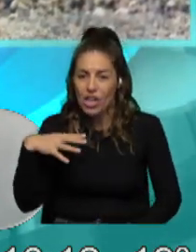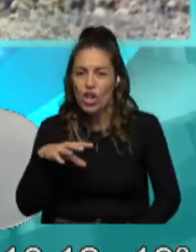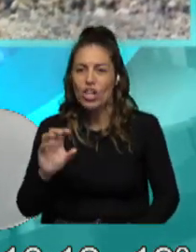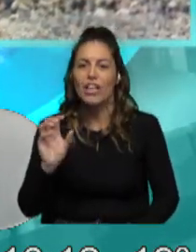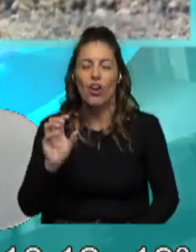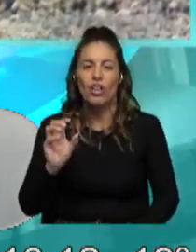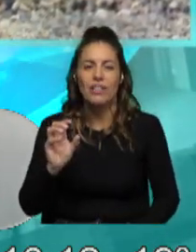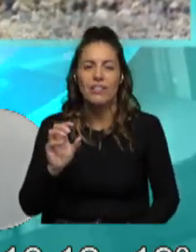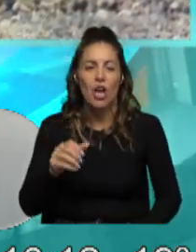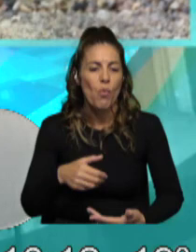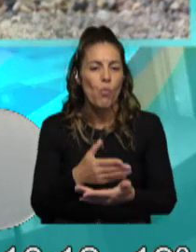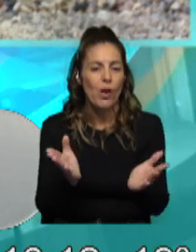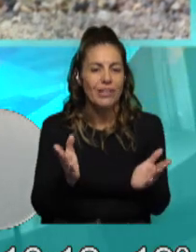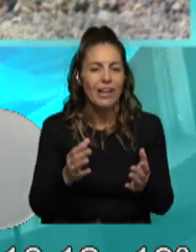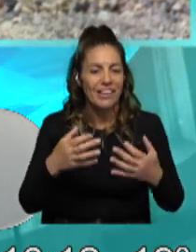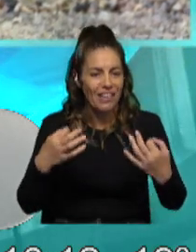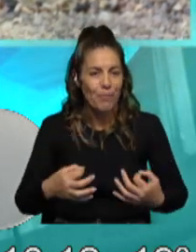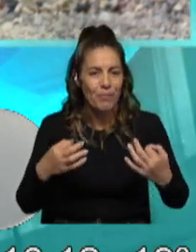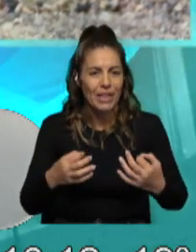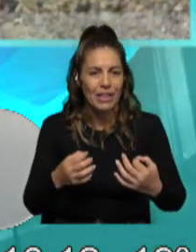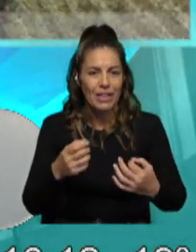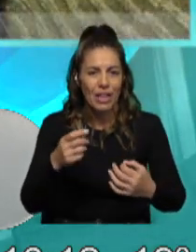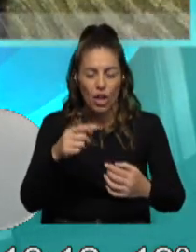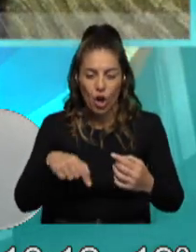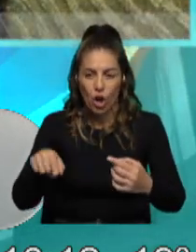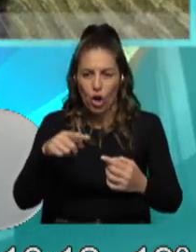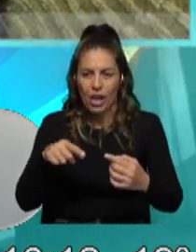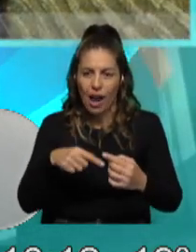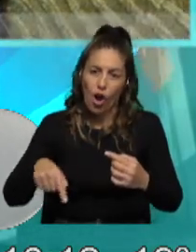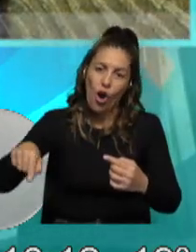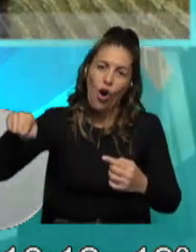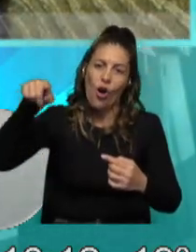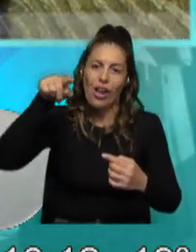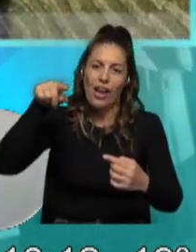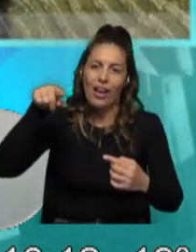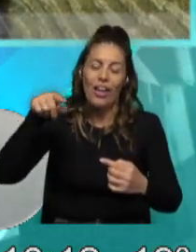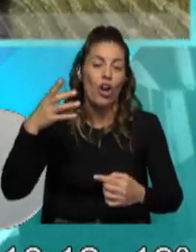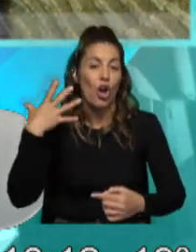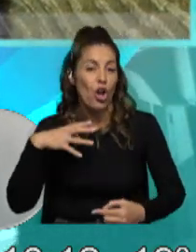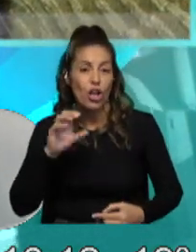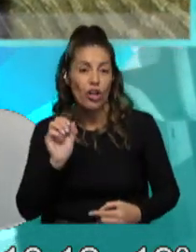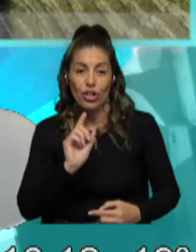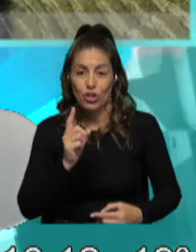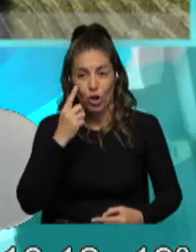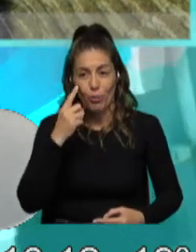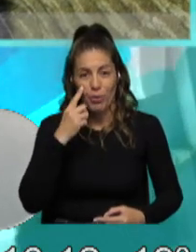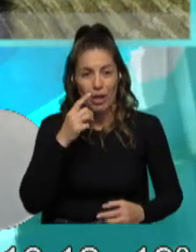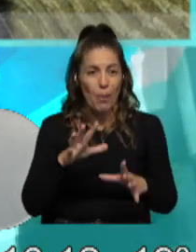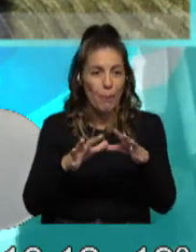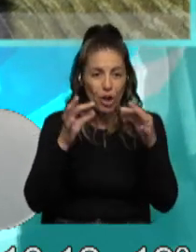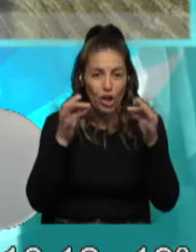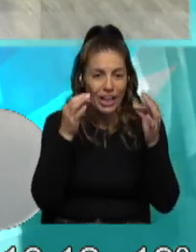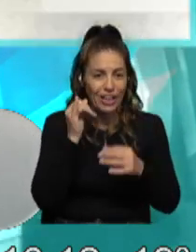su buena predisposición levantando la cola. En los leones yo no lo he probado, pero en gatos sí. Y lo que sí sucede es que pegan 3-4 manazos y se van